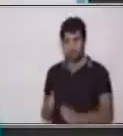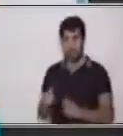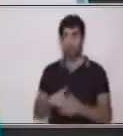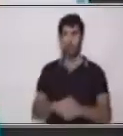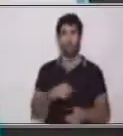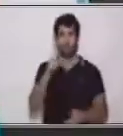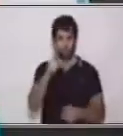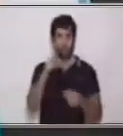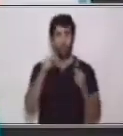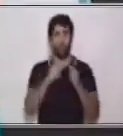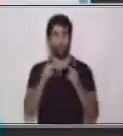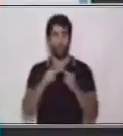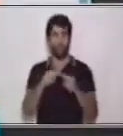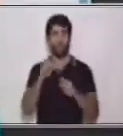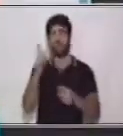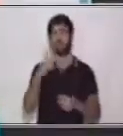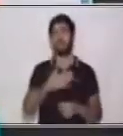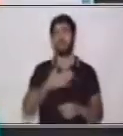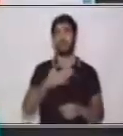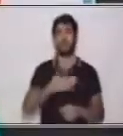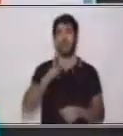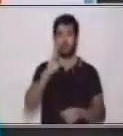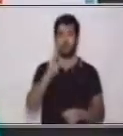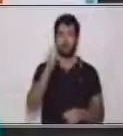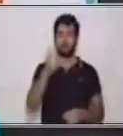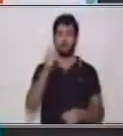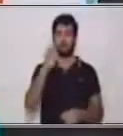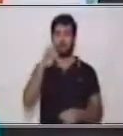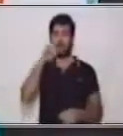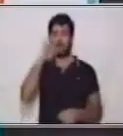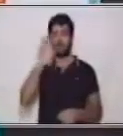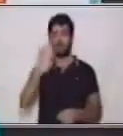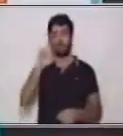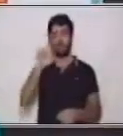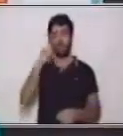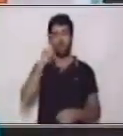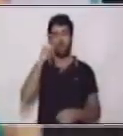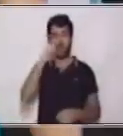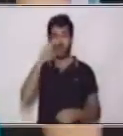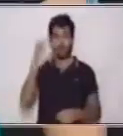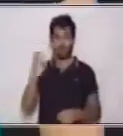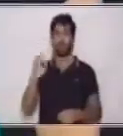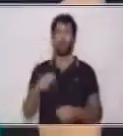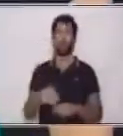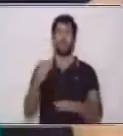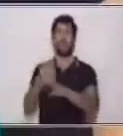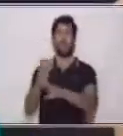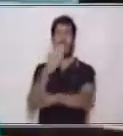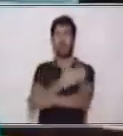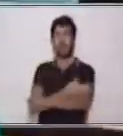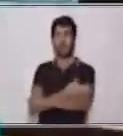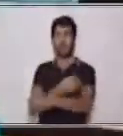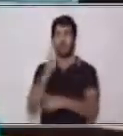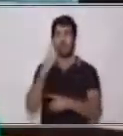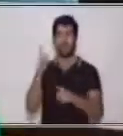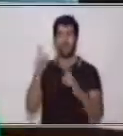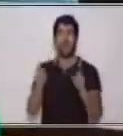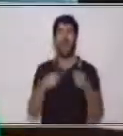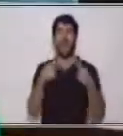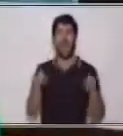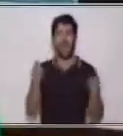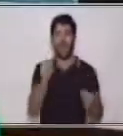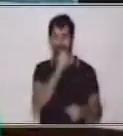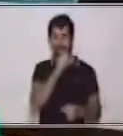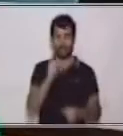¿Lo conoces? ¿Conoces a Bartolito? Antes de escuchar la canción Bartolito, toma una